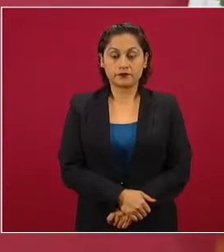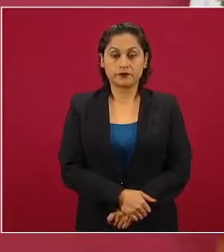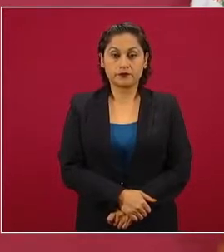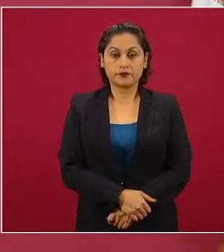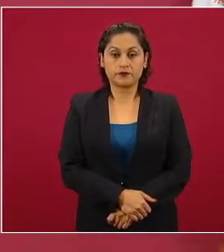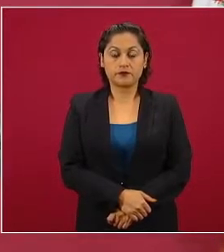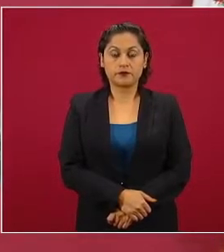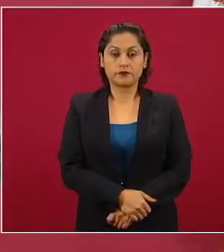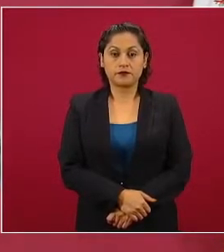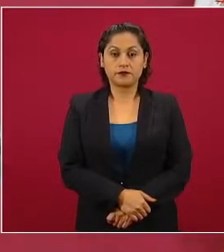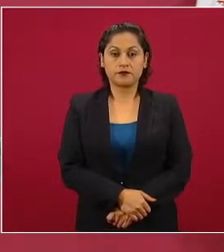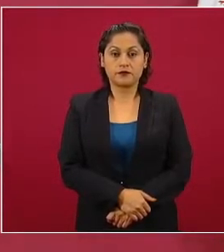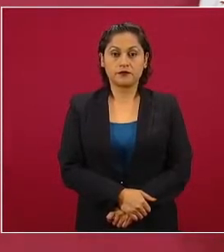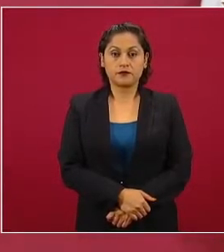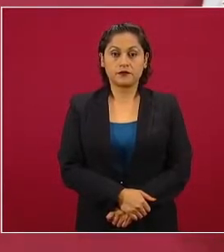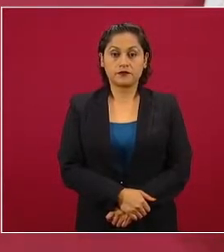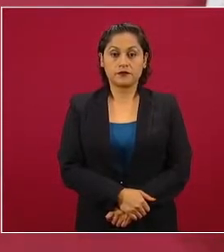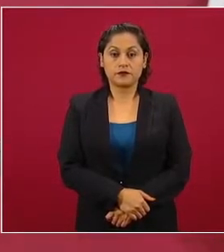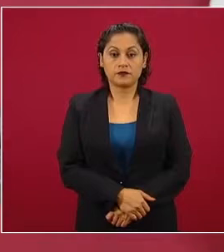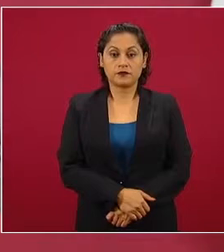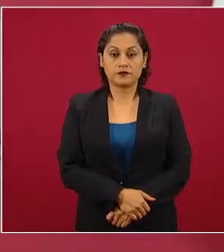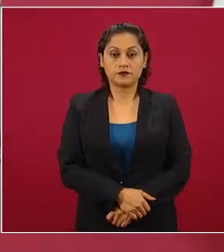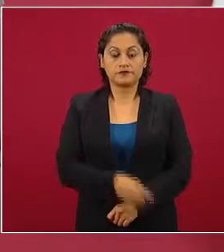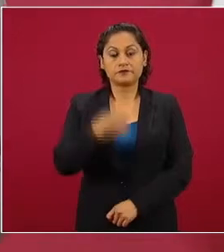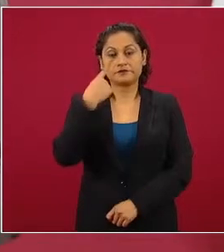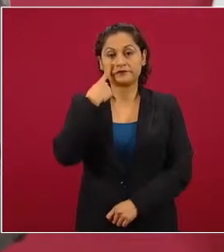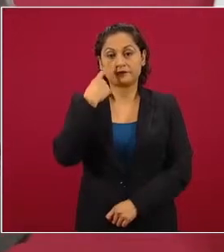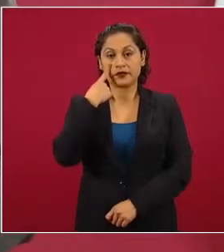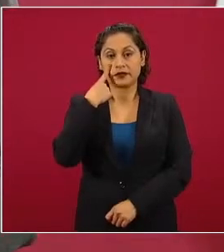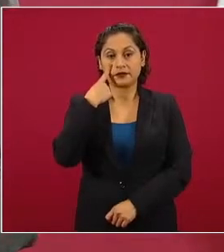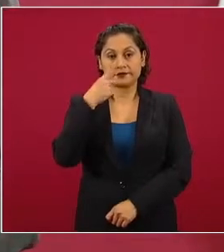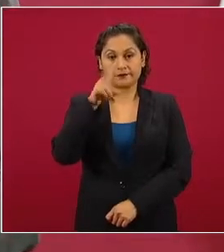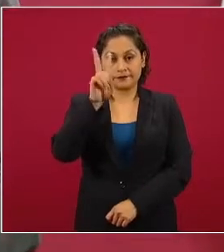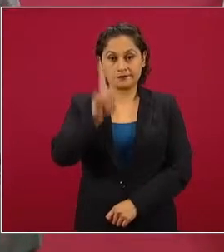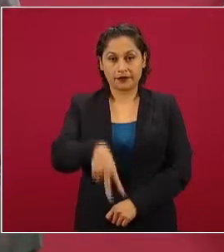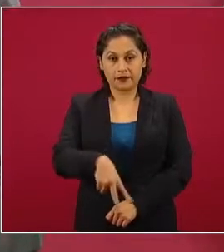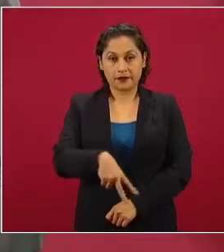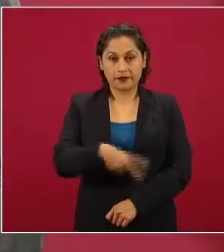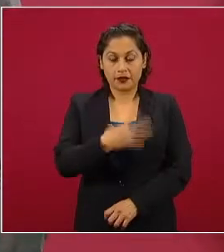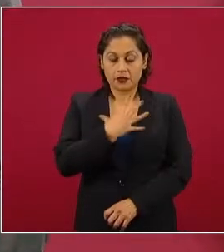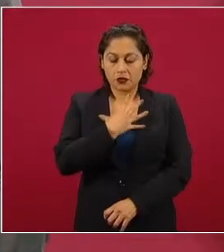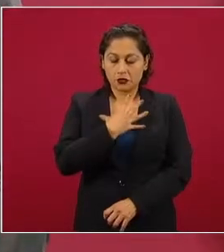es mucho el dolor que